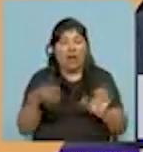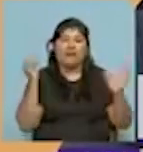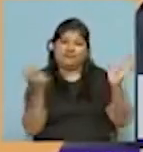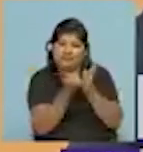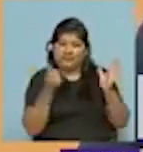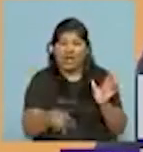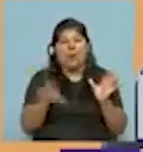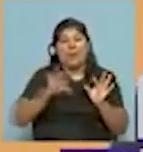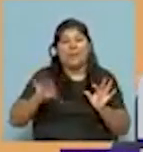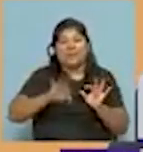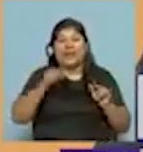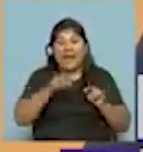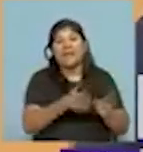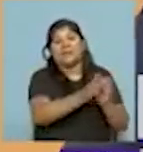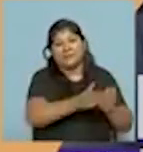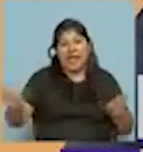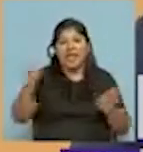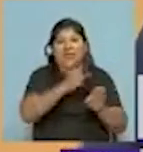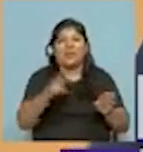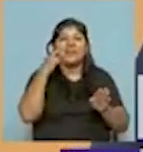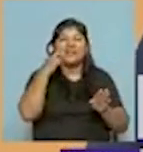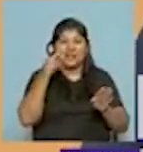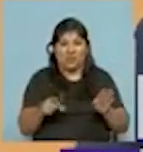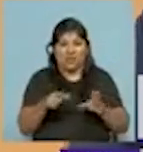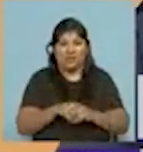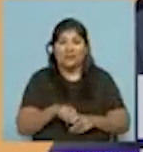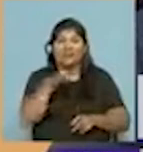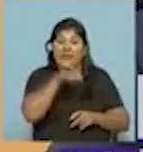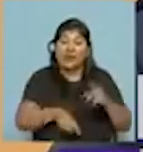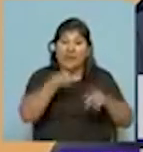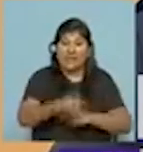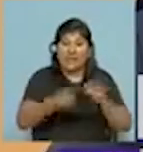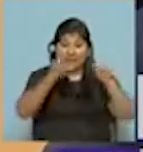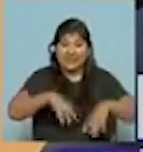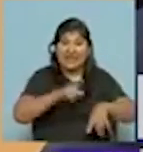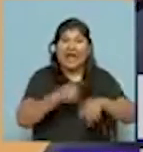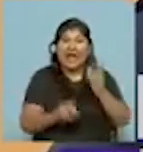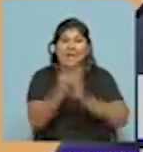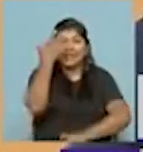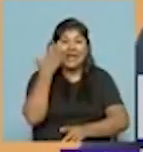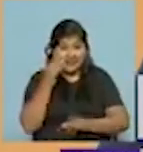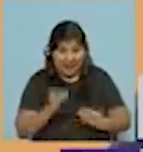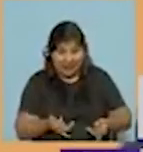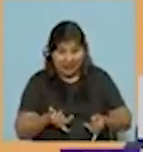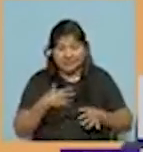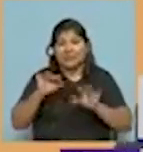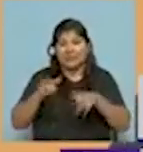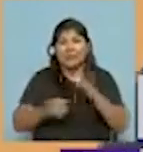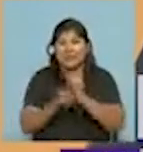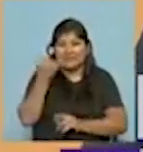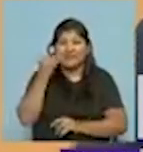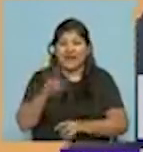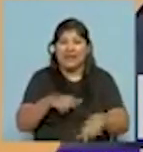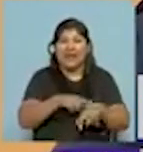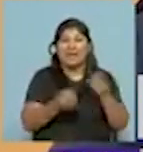correspondientes al ciclo 2019 no van a estar mañana y tarde vamos a estar mañana y tardes desde las 8 de la mañana hasta las 12 del